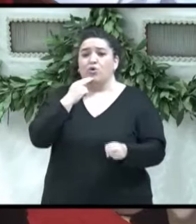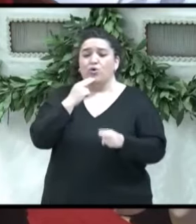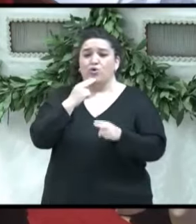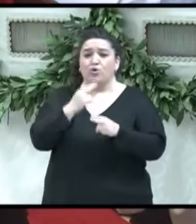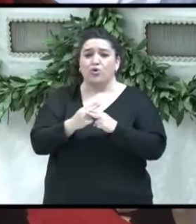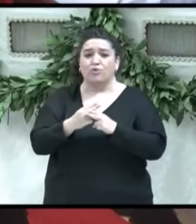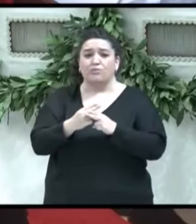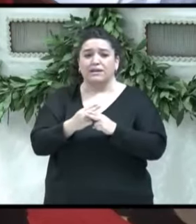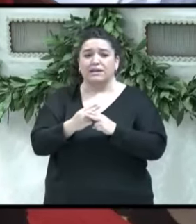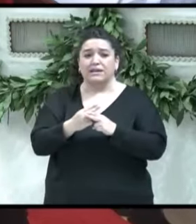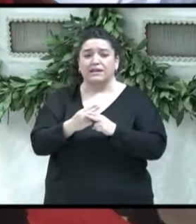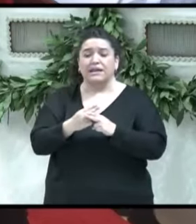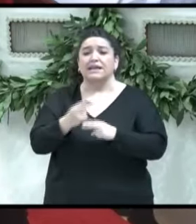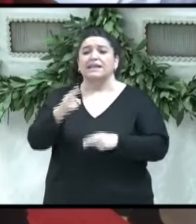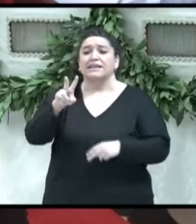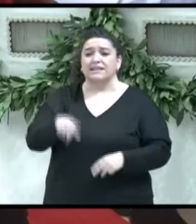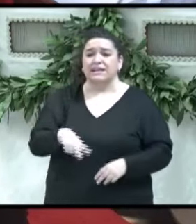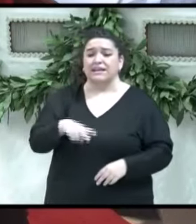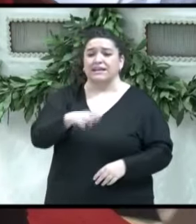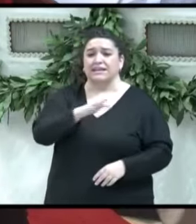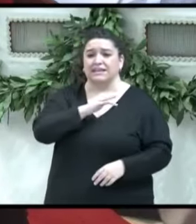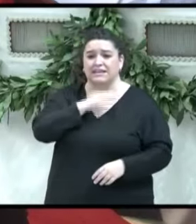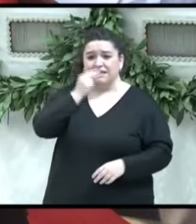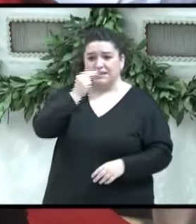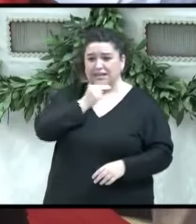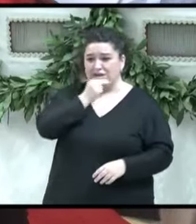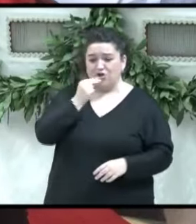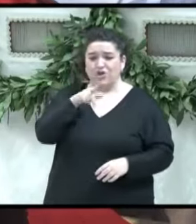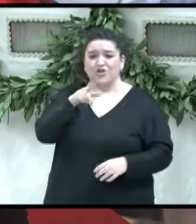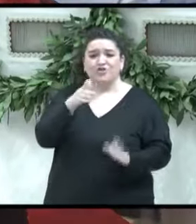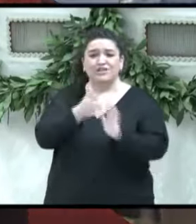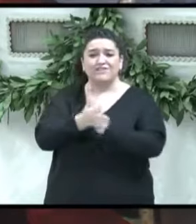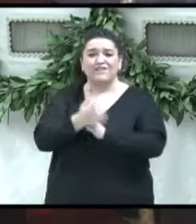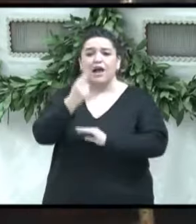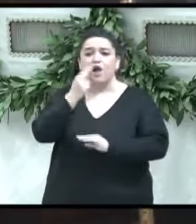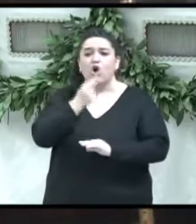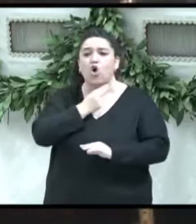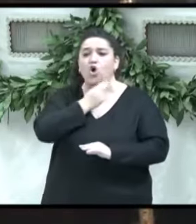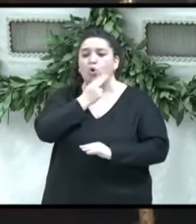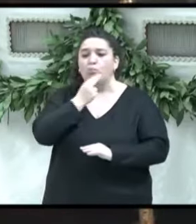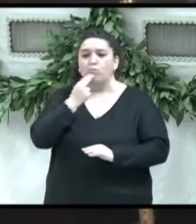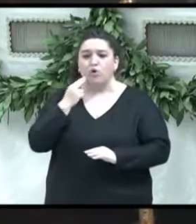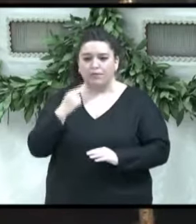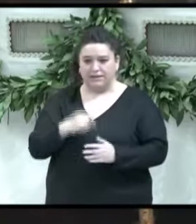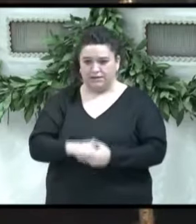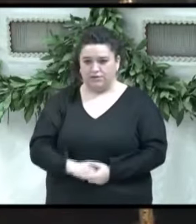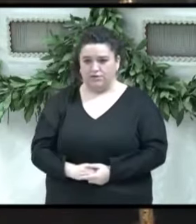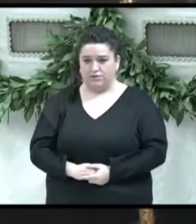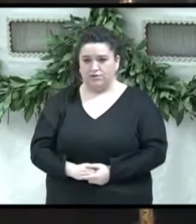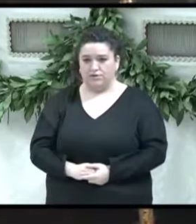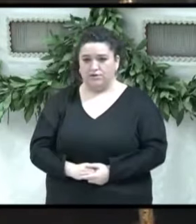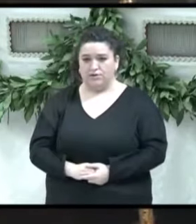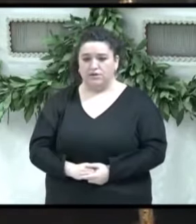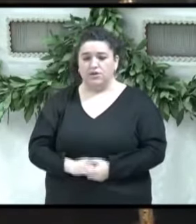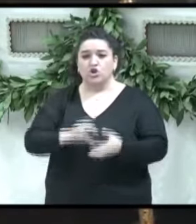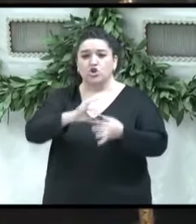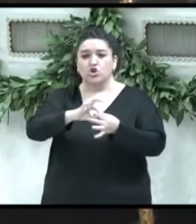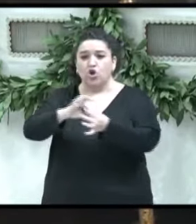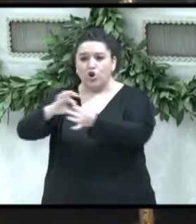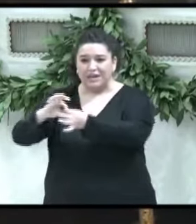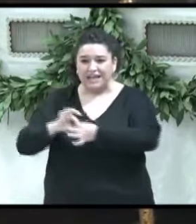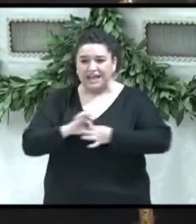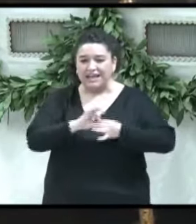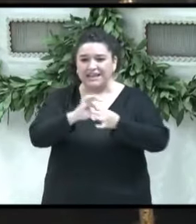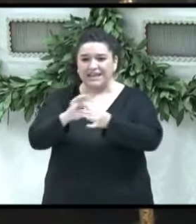ser cristiano o el ser católico es un compromiso la solidaridad